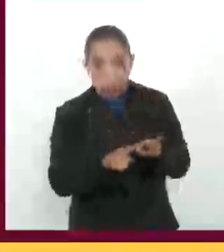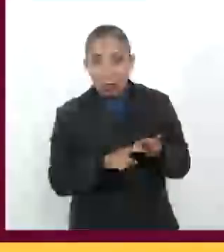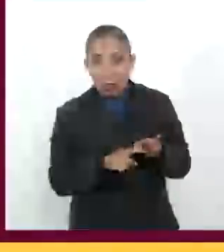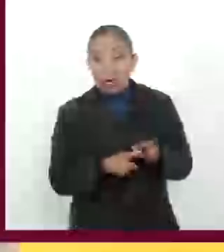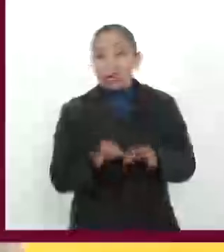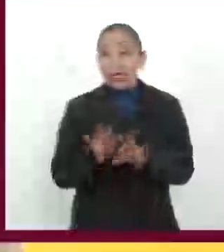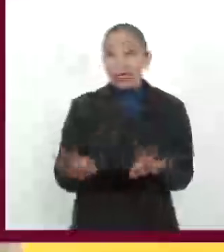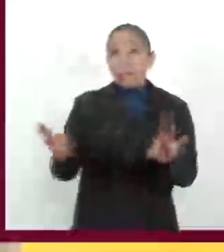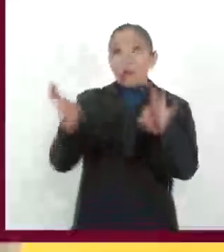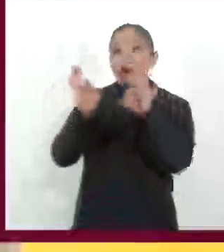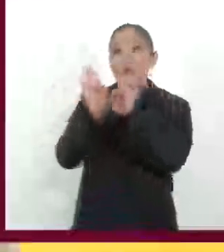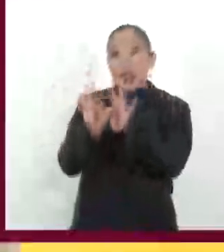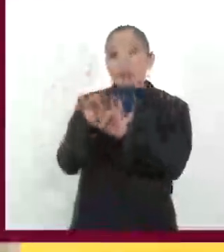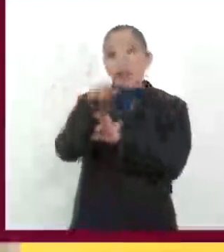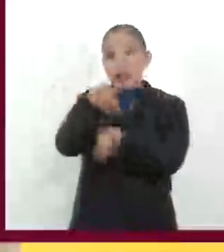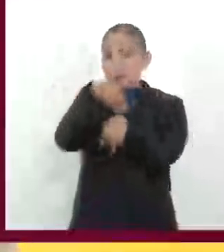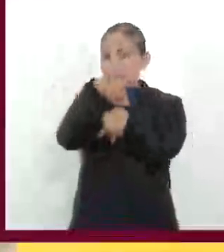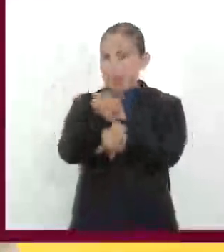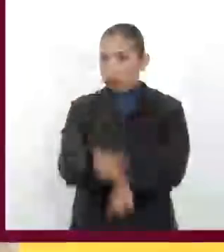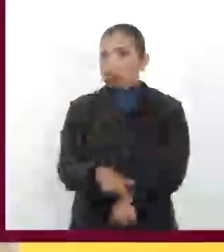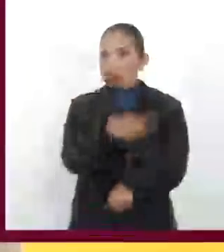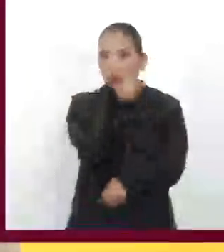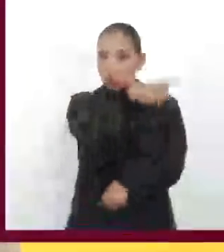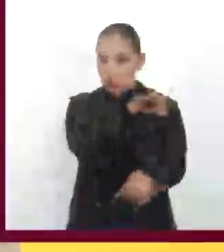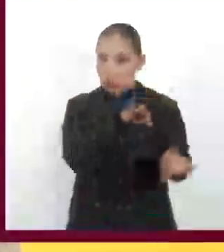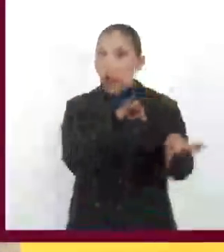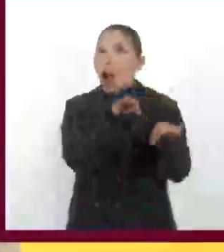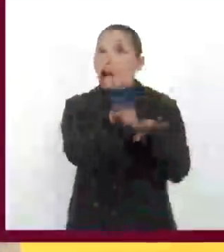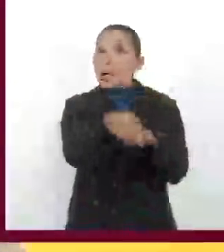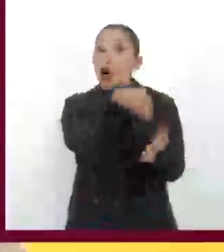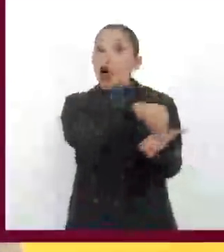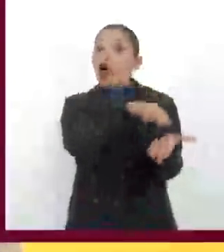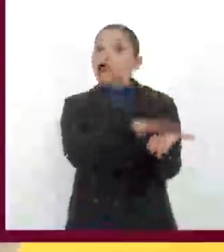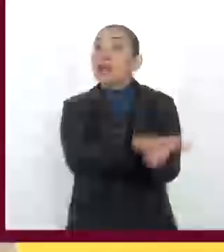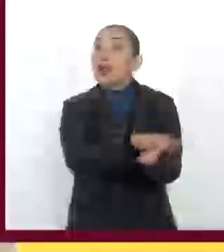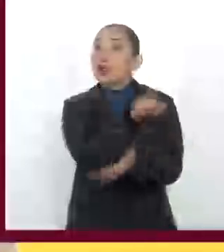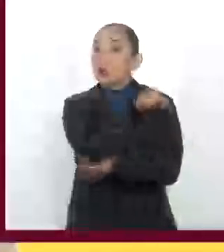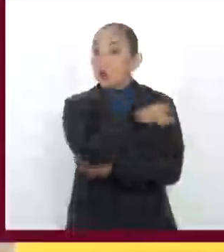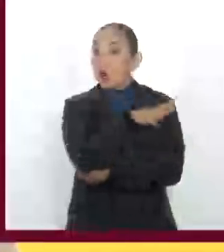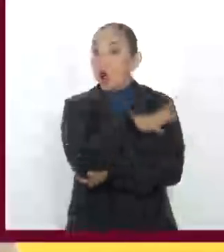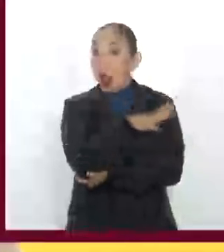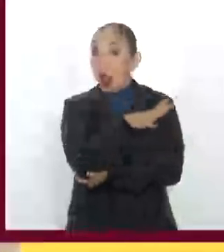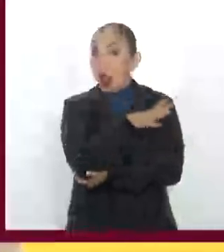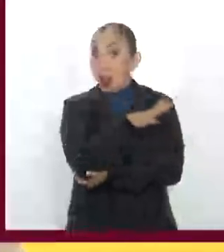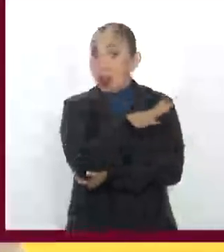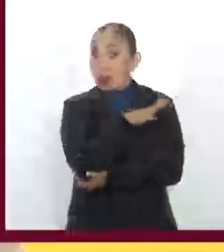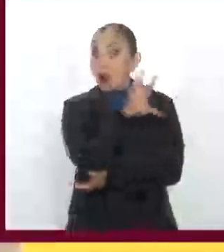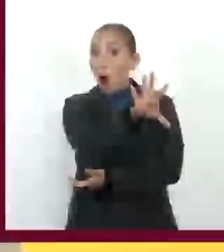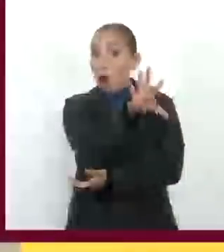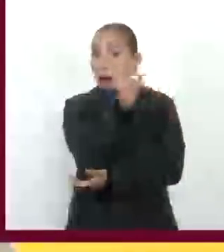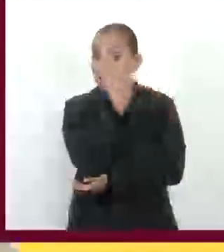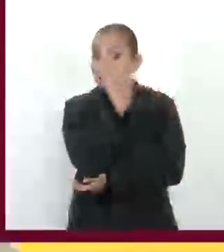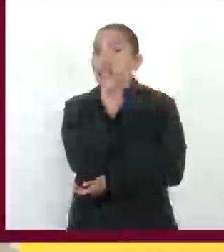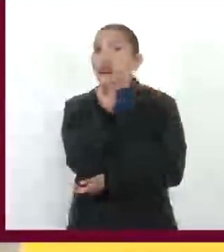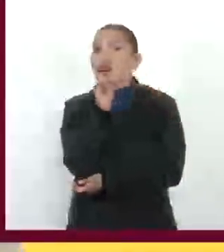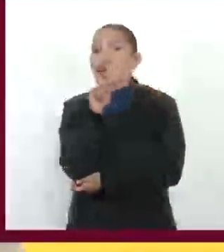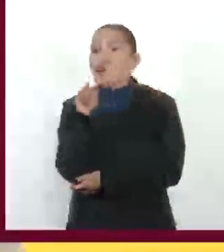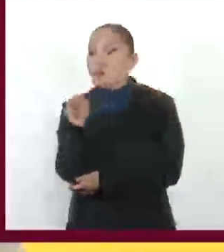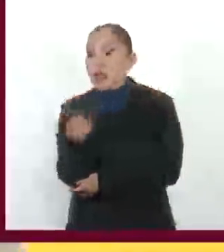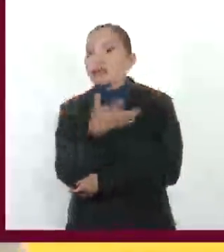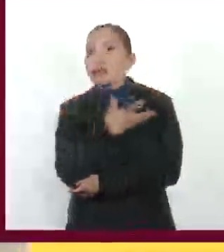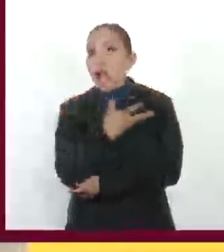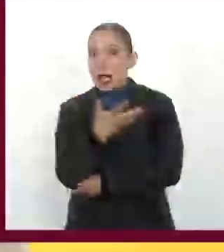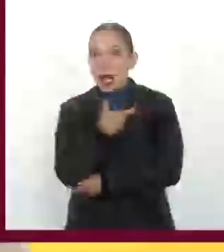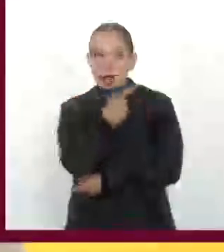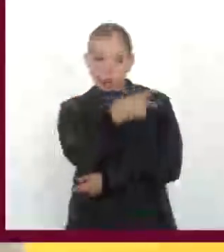dieron? Es muy importante que cumplan con las funciones para las que fueron elegidas y elegidos y que,